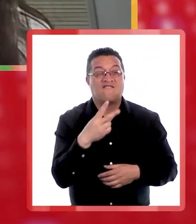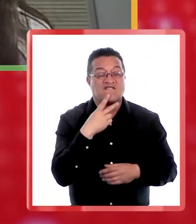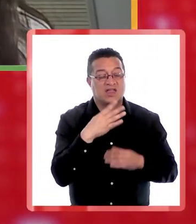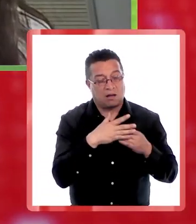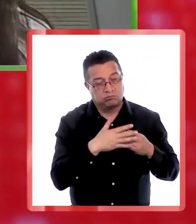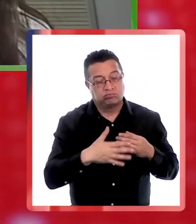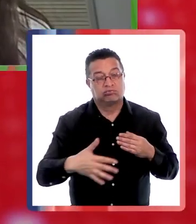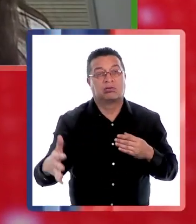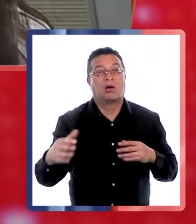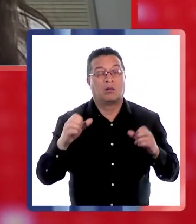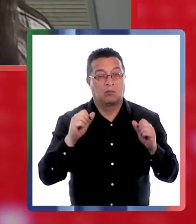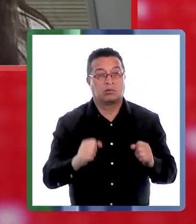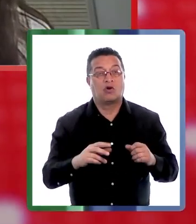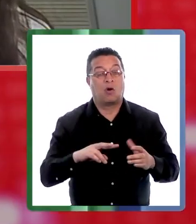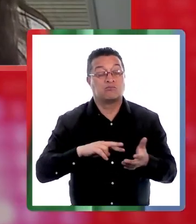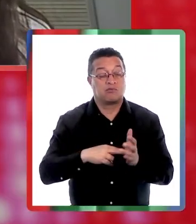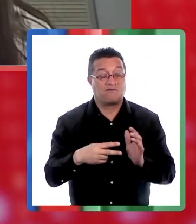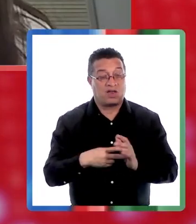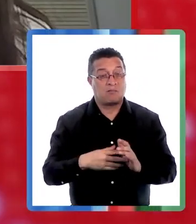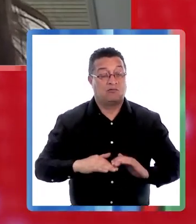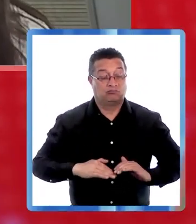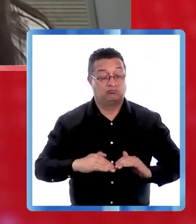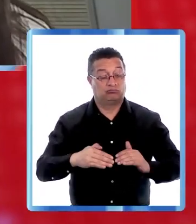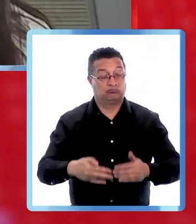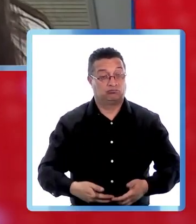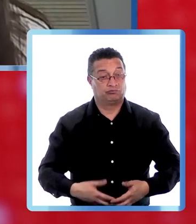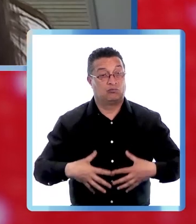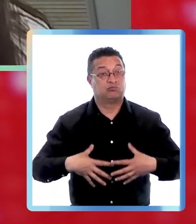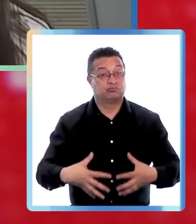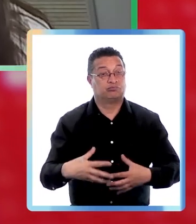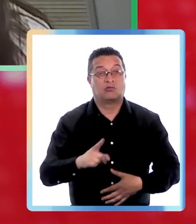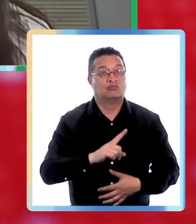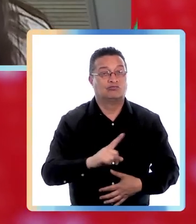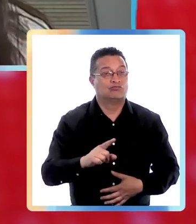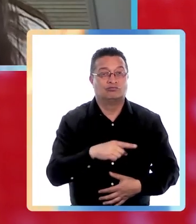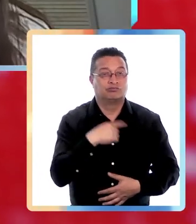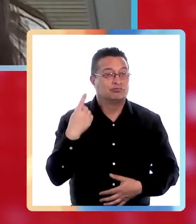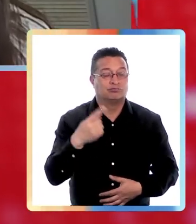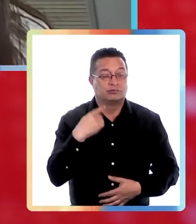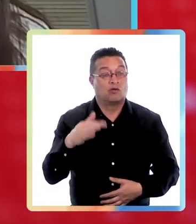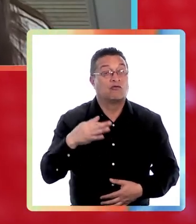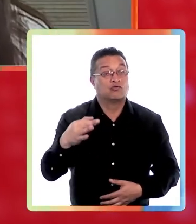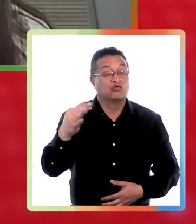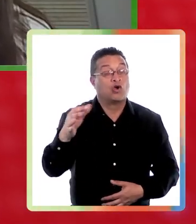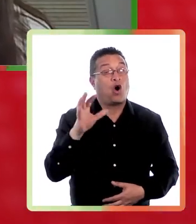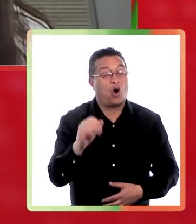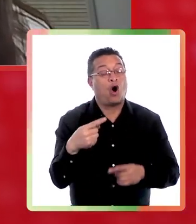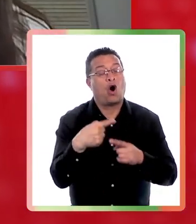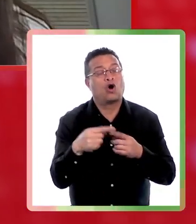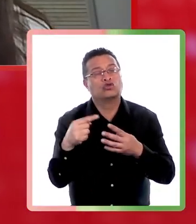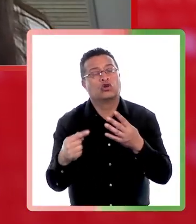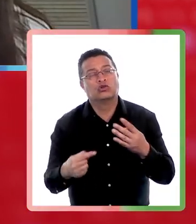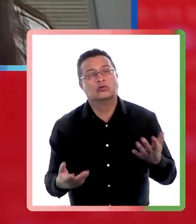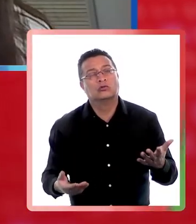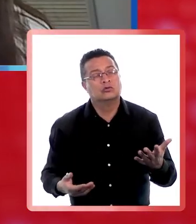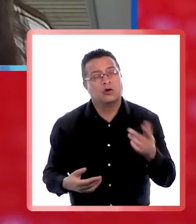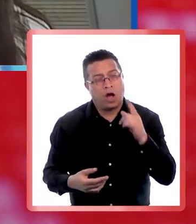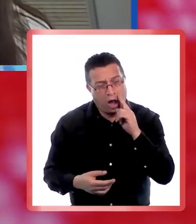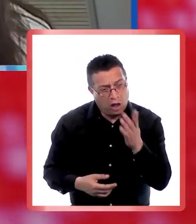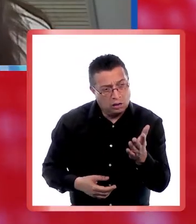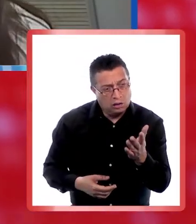por ejemplo, fertilidad, problemas para quedar embarazadas el día de mañana o quizás otras cosas.